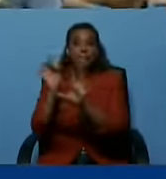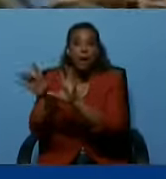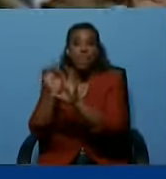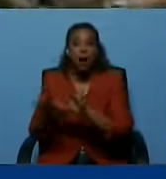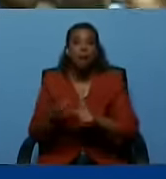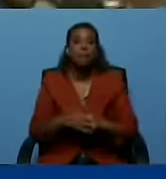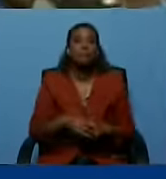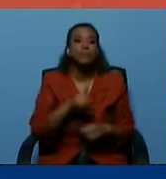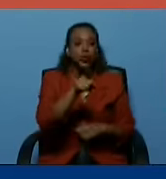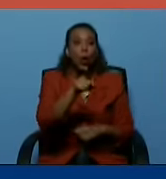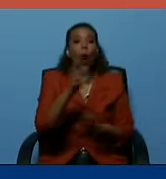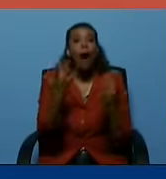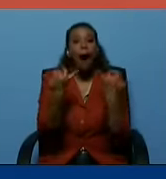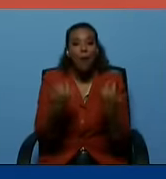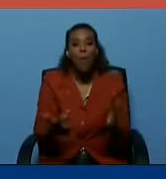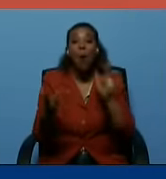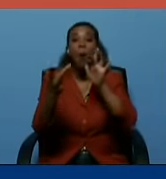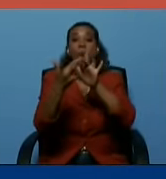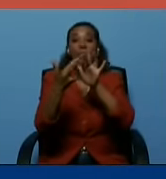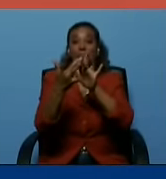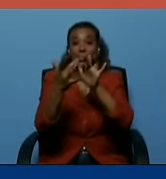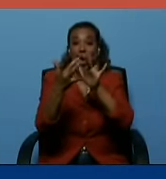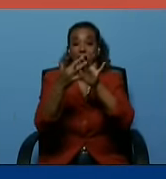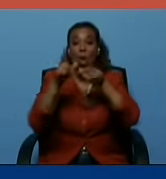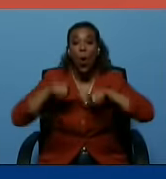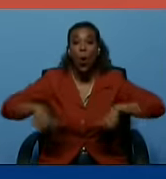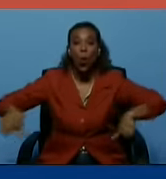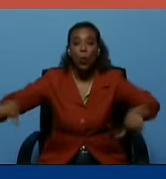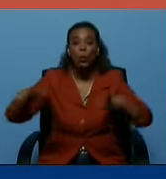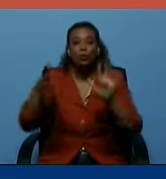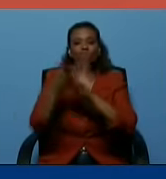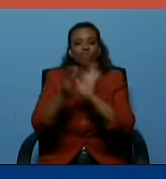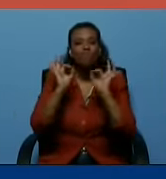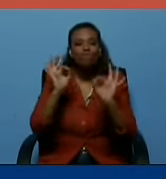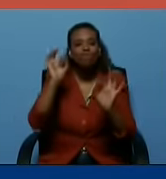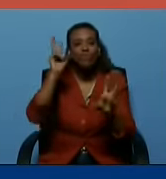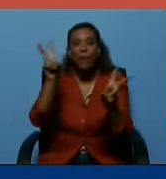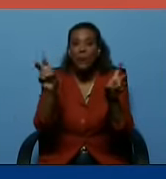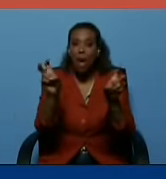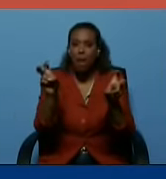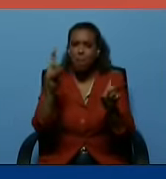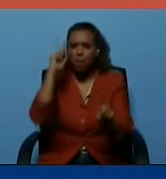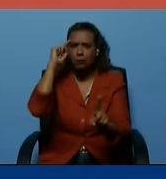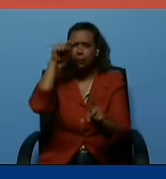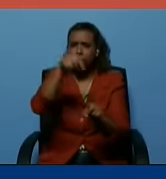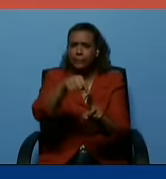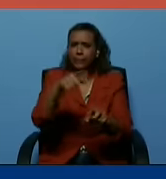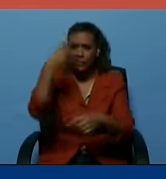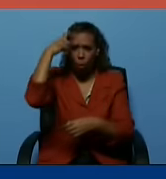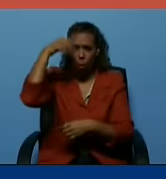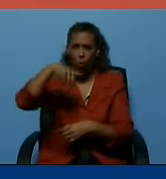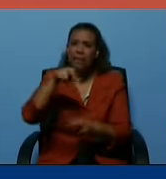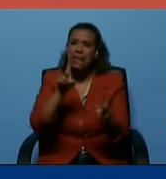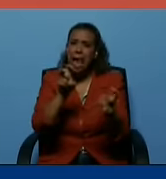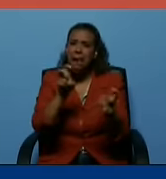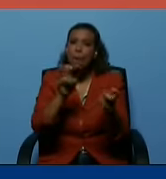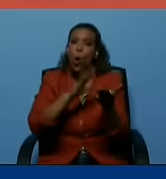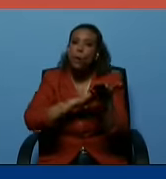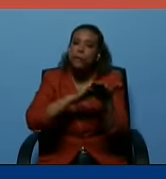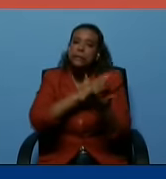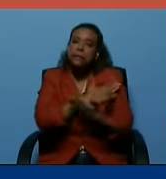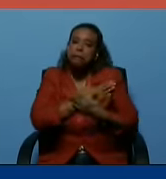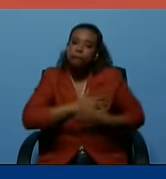Yo quiero hacer un pase, porque estoy hablando precisamente de curar las